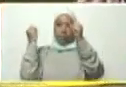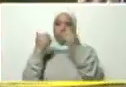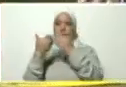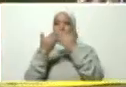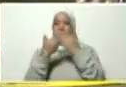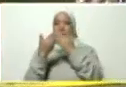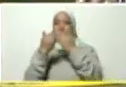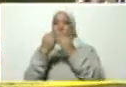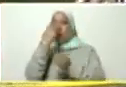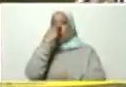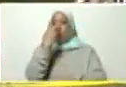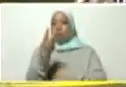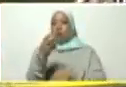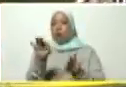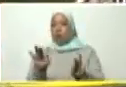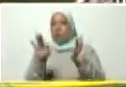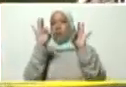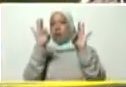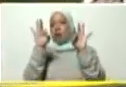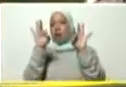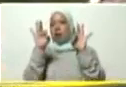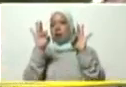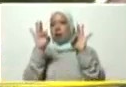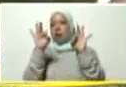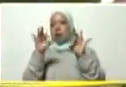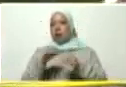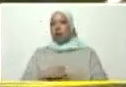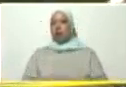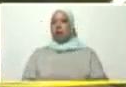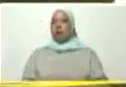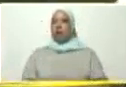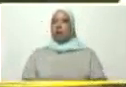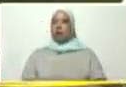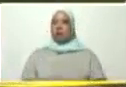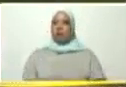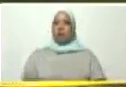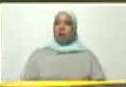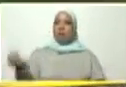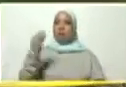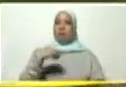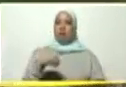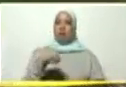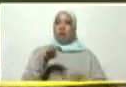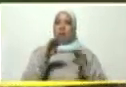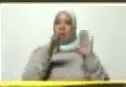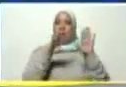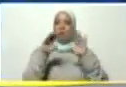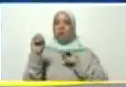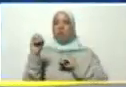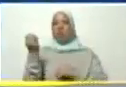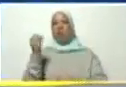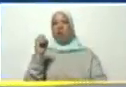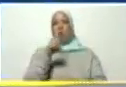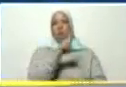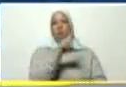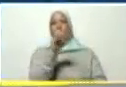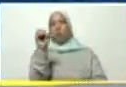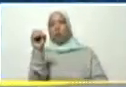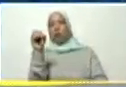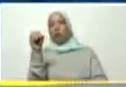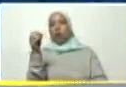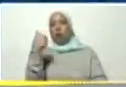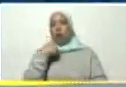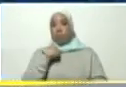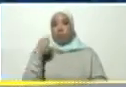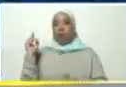especiales un sin número grandísimo de más de 90 Sí en verdad Siria se acercaron